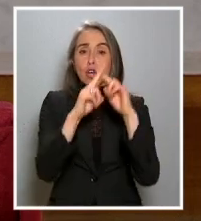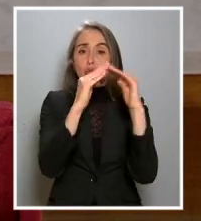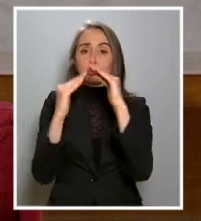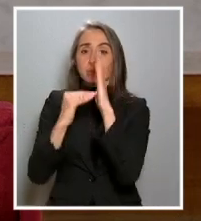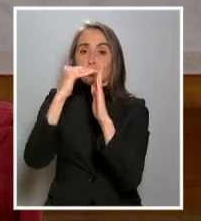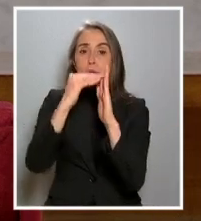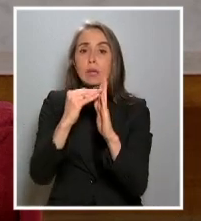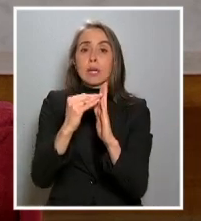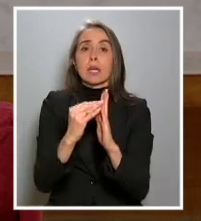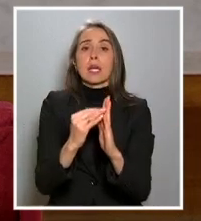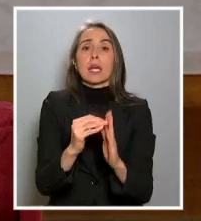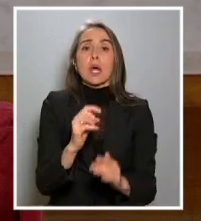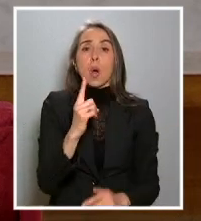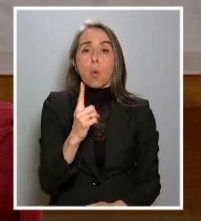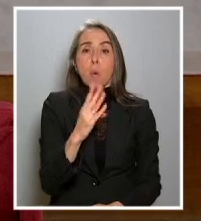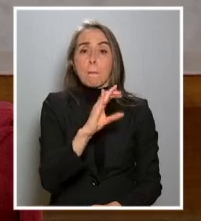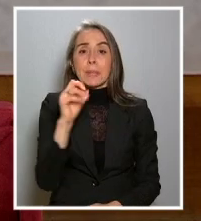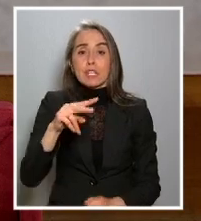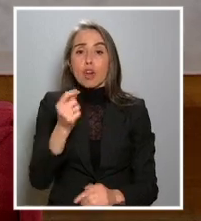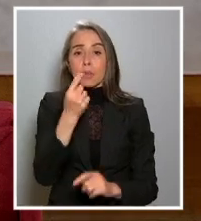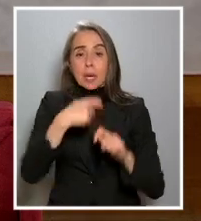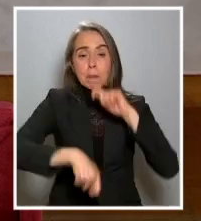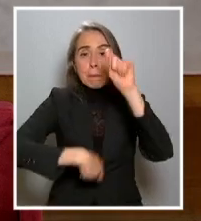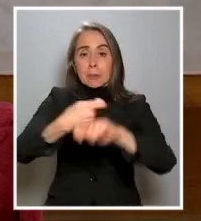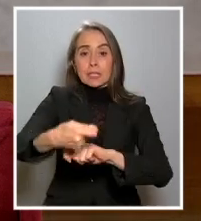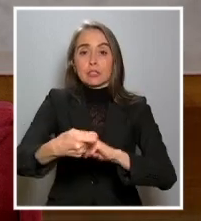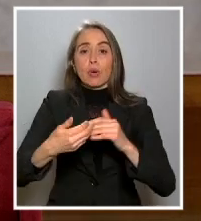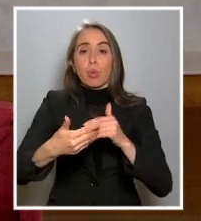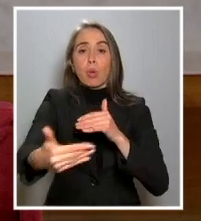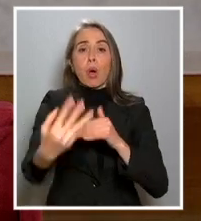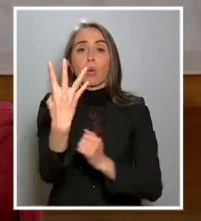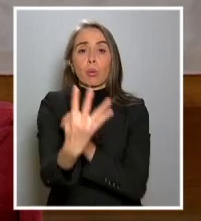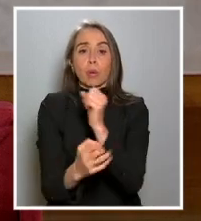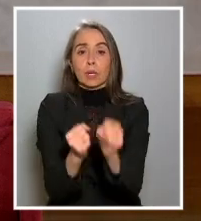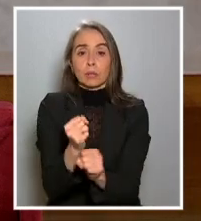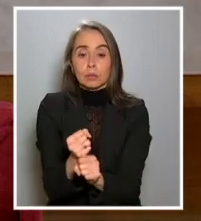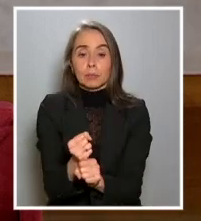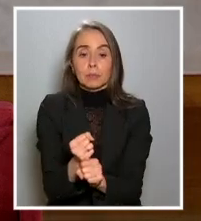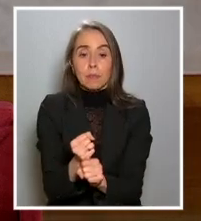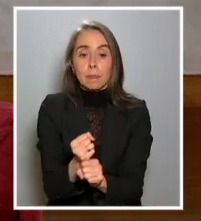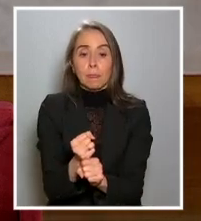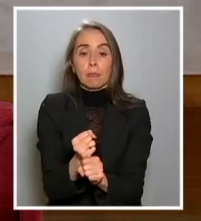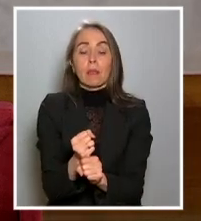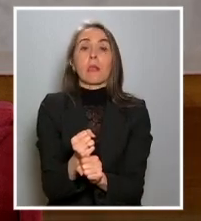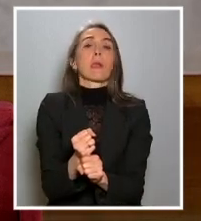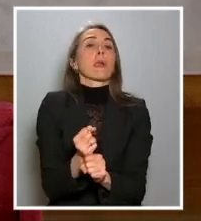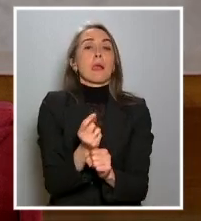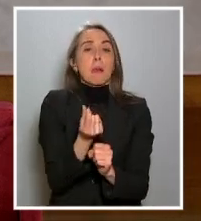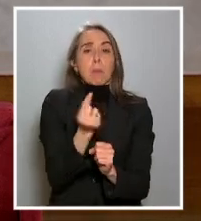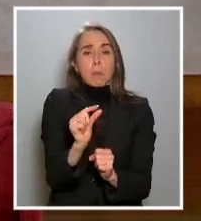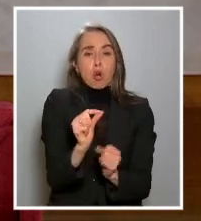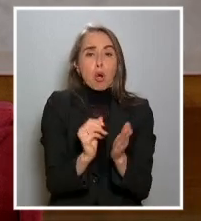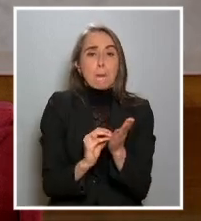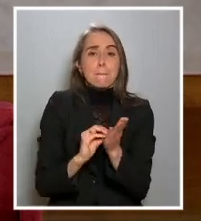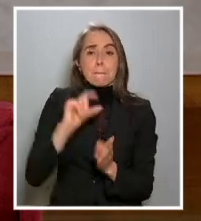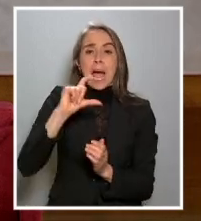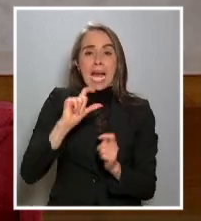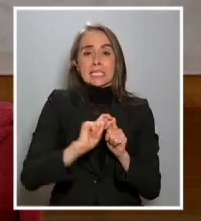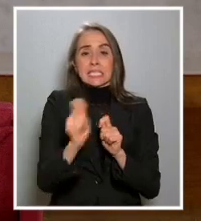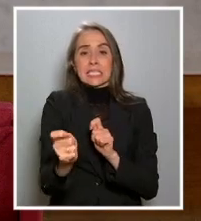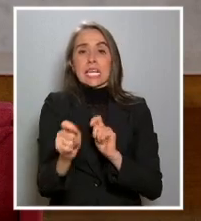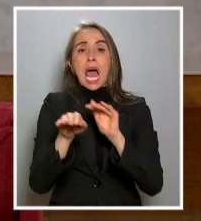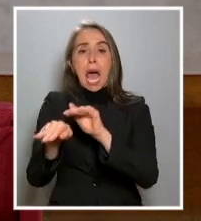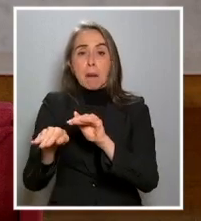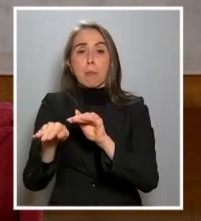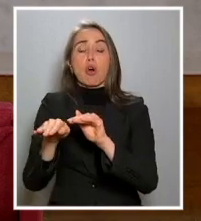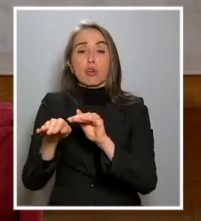contará con cerca de 1 billón de pesos para los próximos 4 años. Pero si bien hemos mejorado los montos y los estándares de los apoyos en